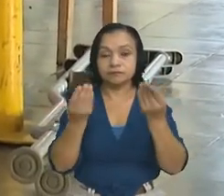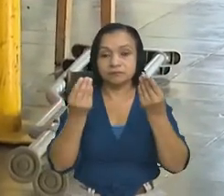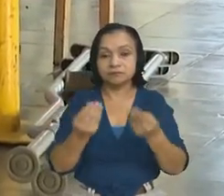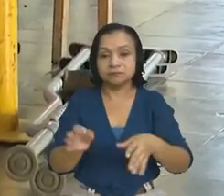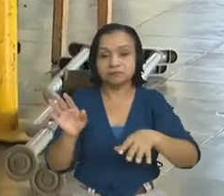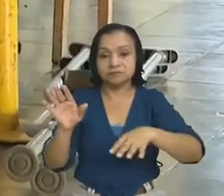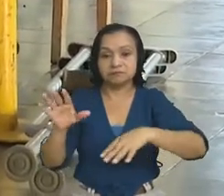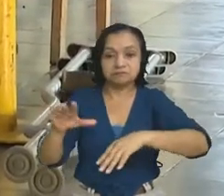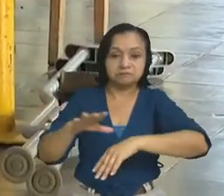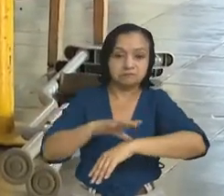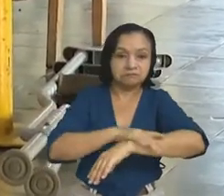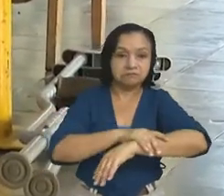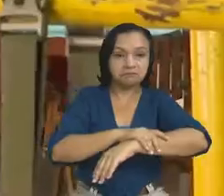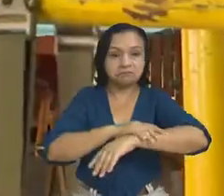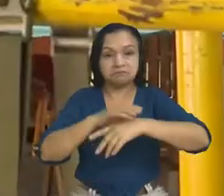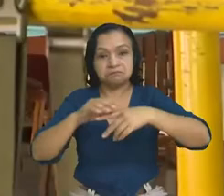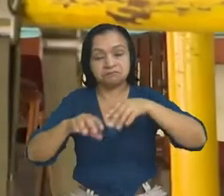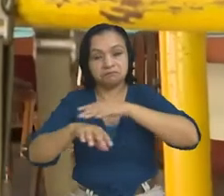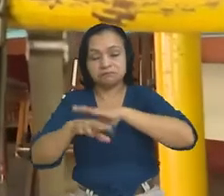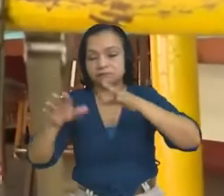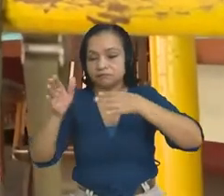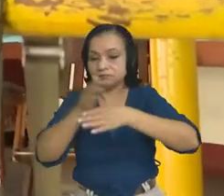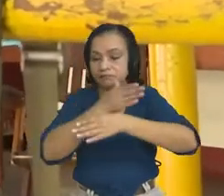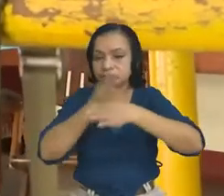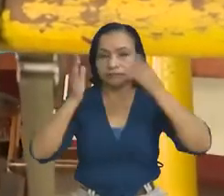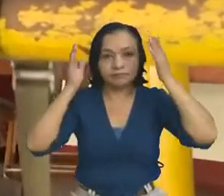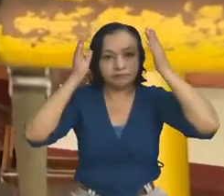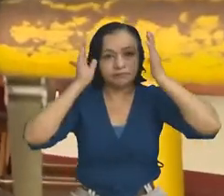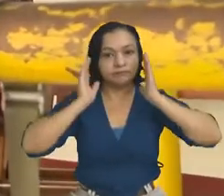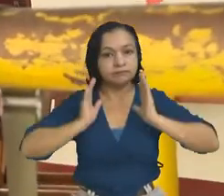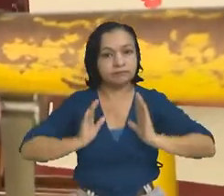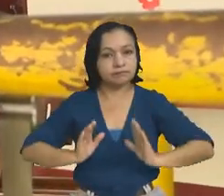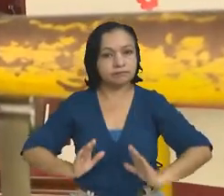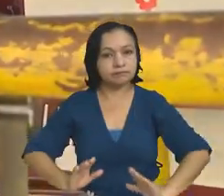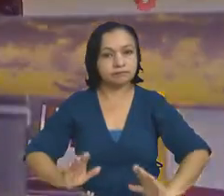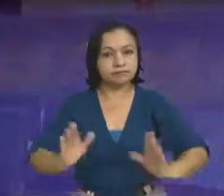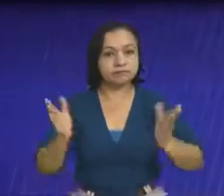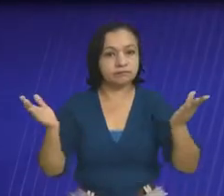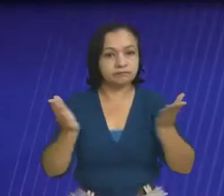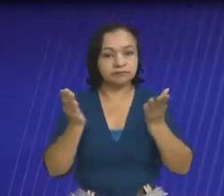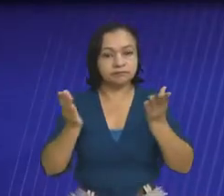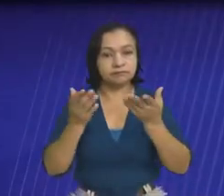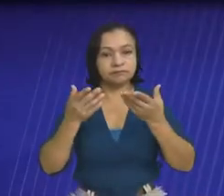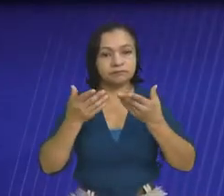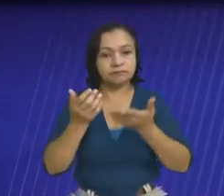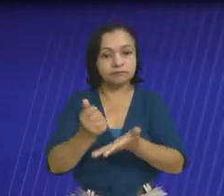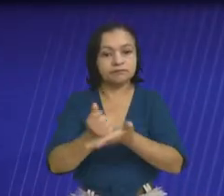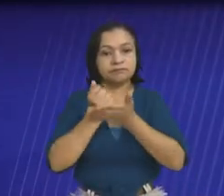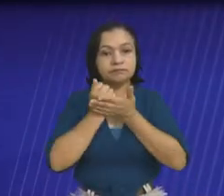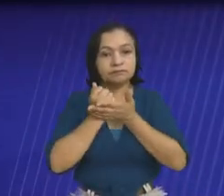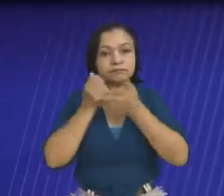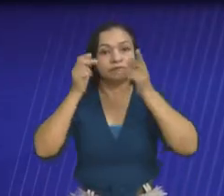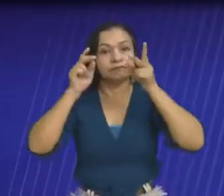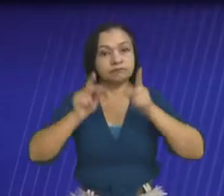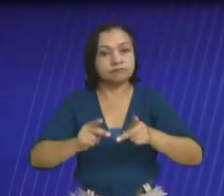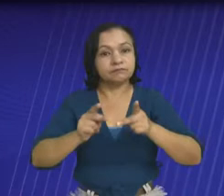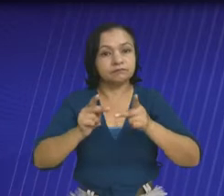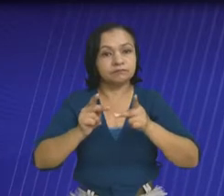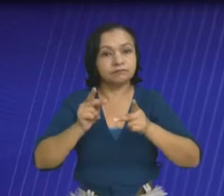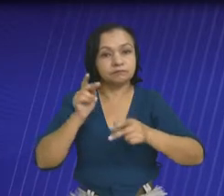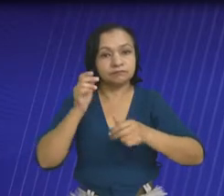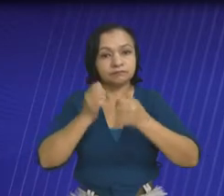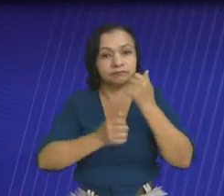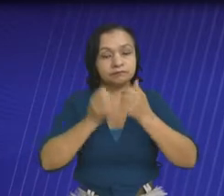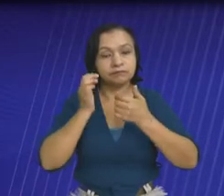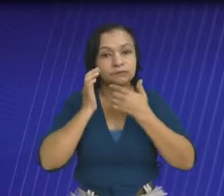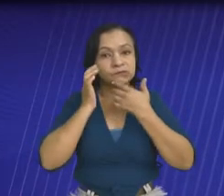miembro, pero hay afectaciones variopintas, y en ese sentido vimos cómo se estaba dando recuperación a una persona que probablemente ha tenido un